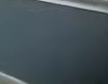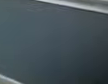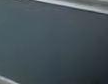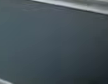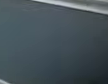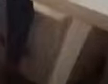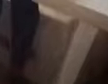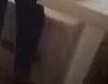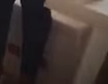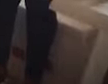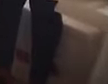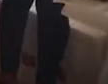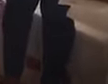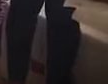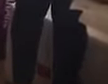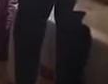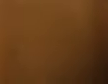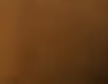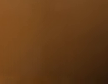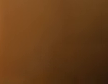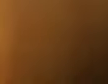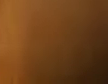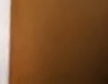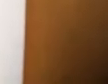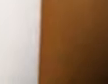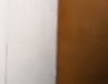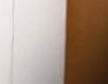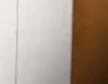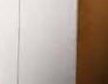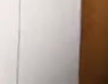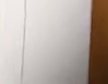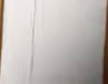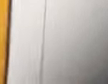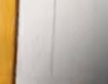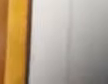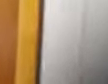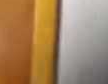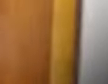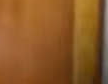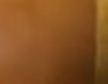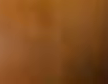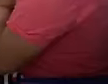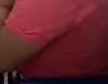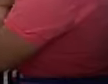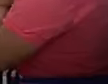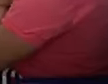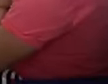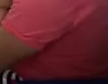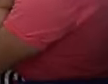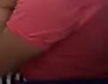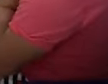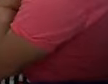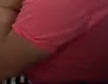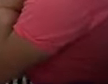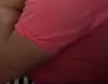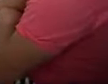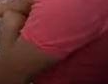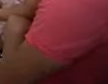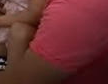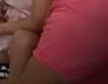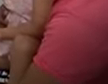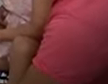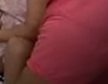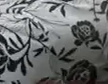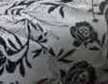para asegurar atención de consulta médica general, atención y procedimientos en odontología, intervenciones individuales de valoración